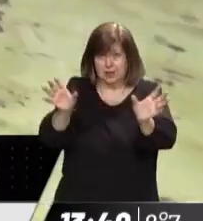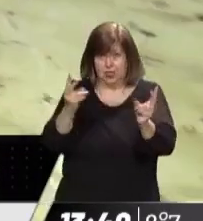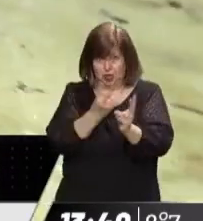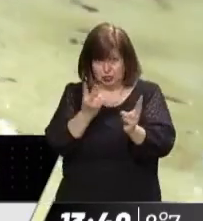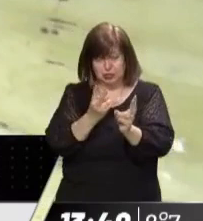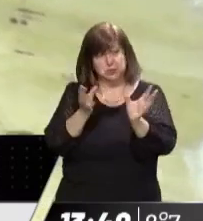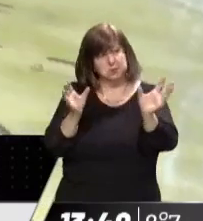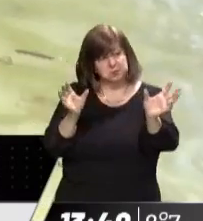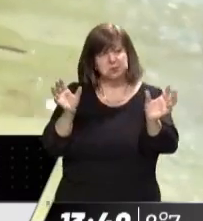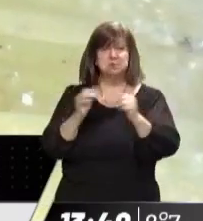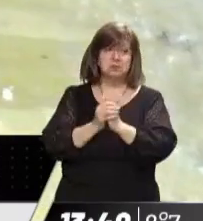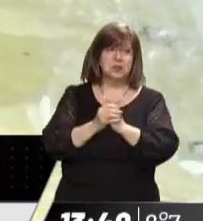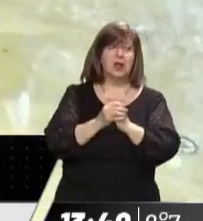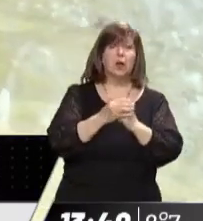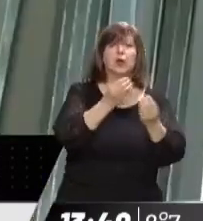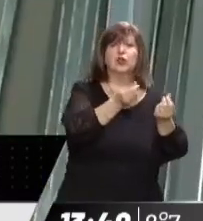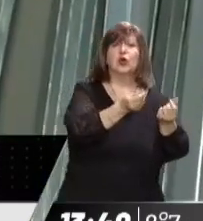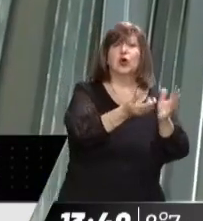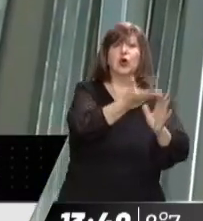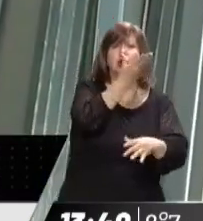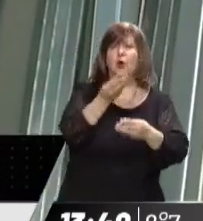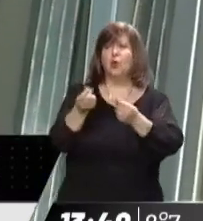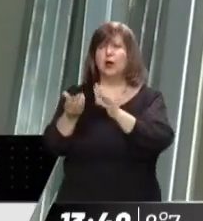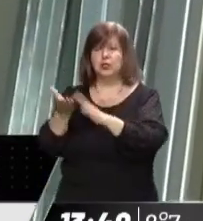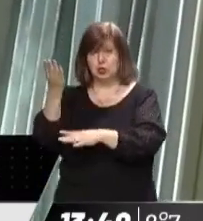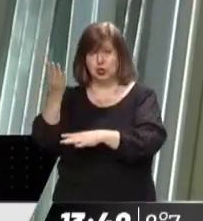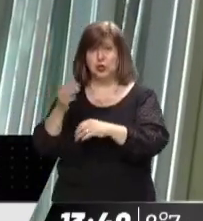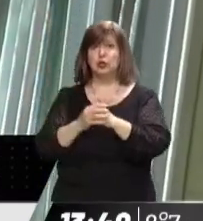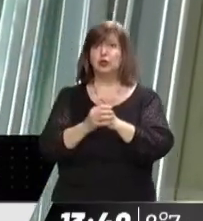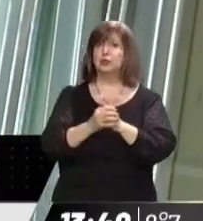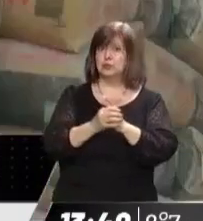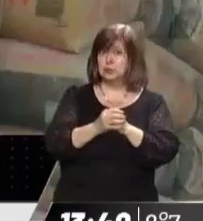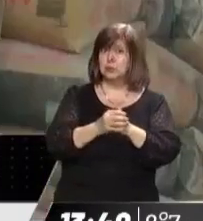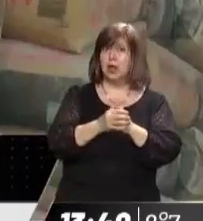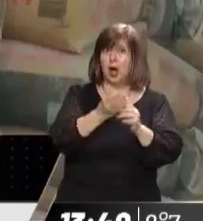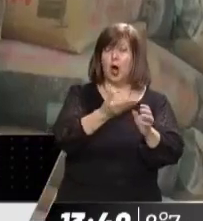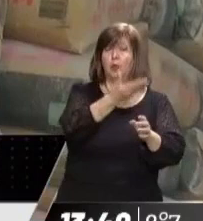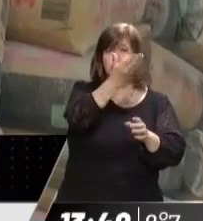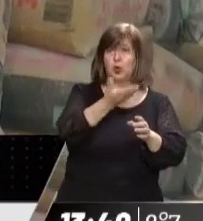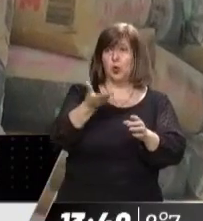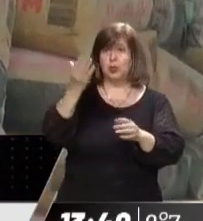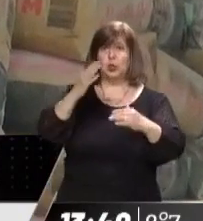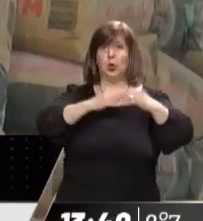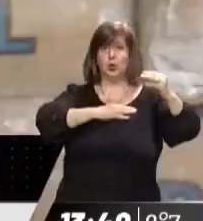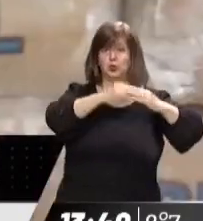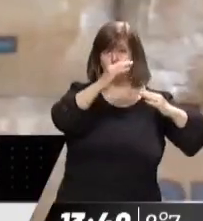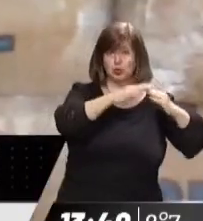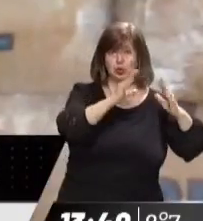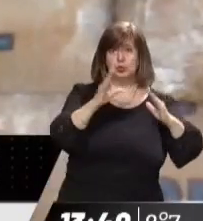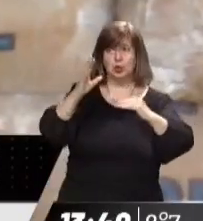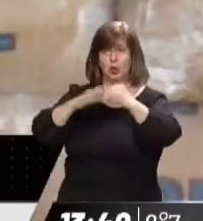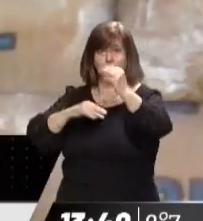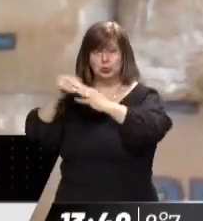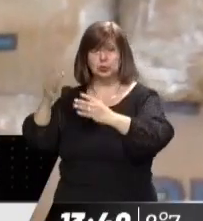esos dos estudios lanzaron este porcentaje de incremento en el costo de la construcción que les